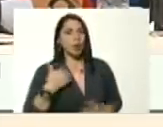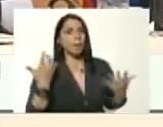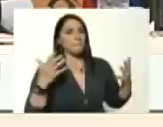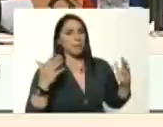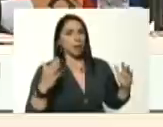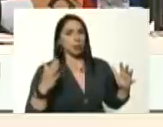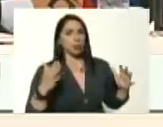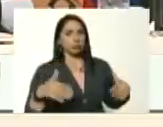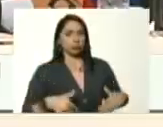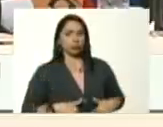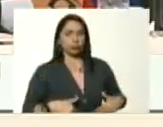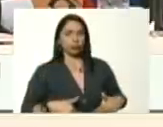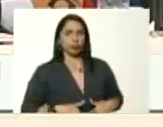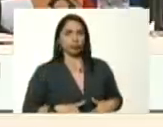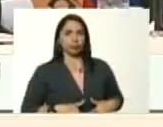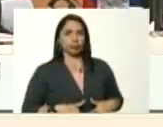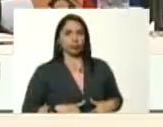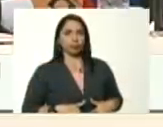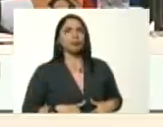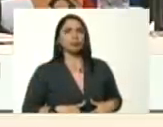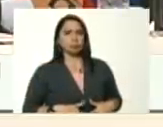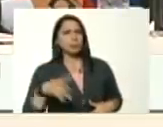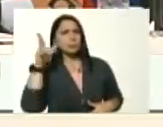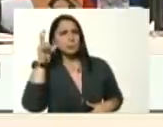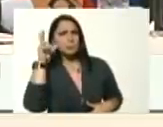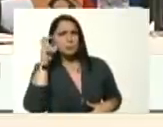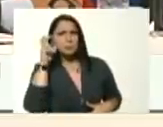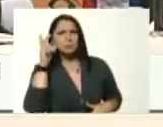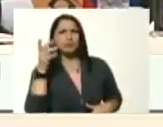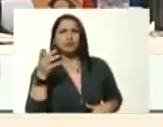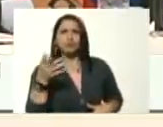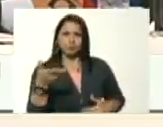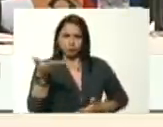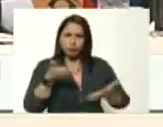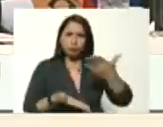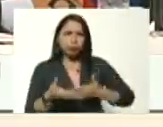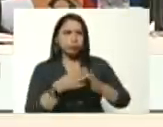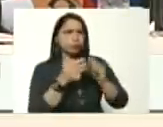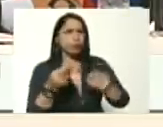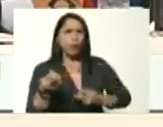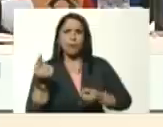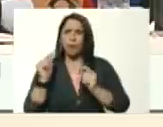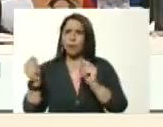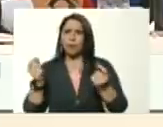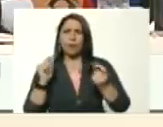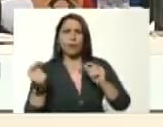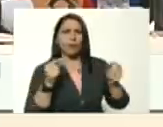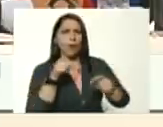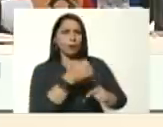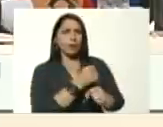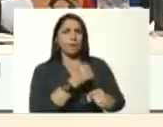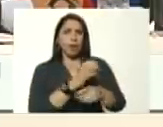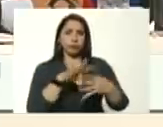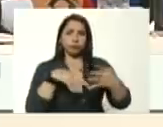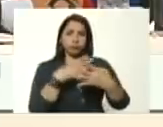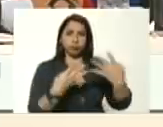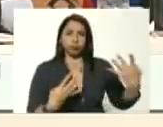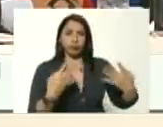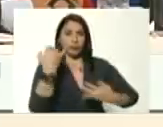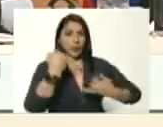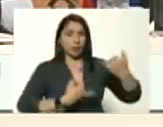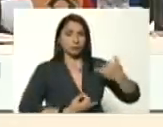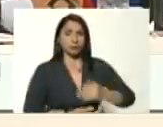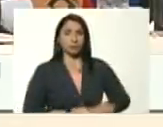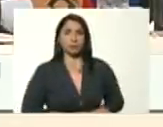esfuerzos vengo a escucharlos venimos a escucharlos a debatir y que esta agenda al final